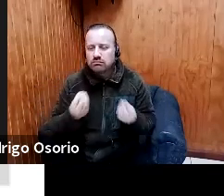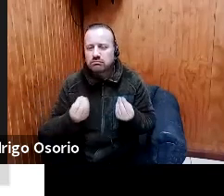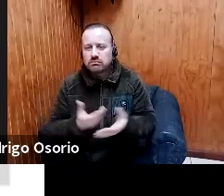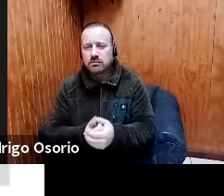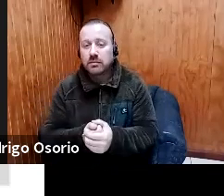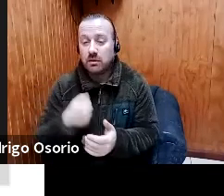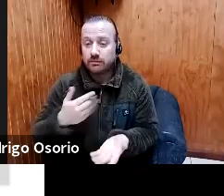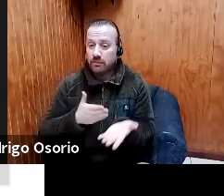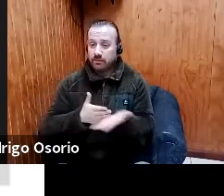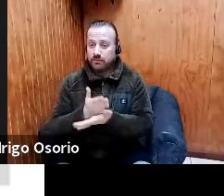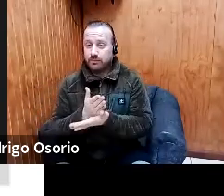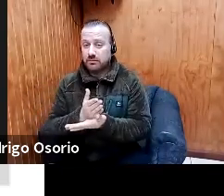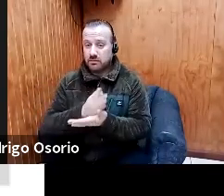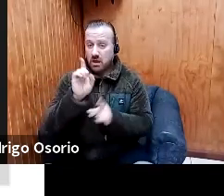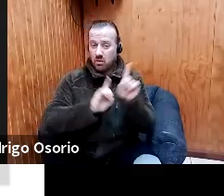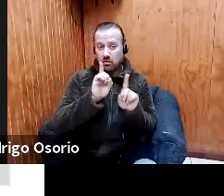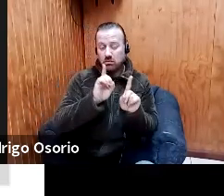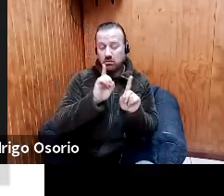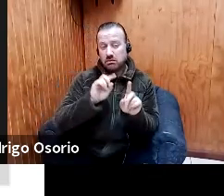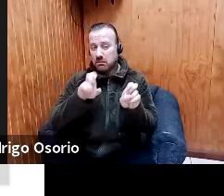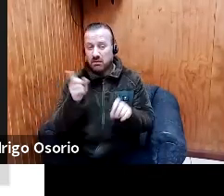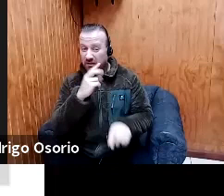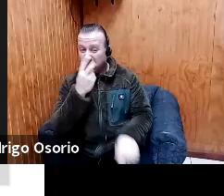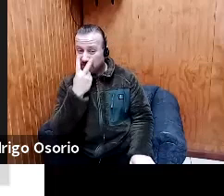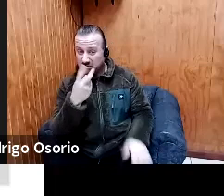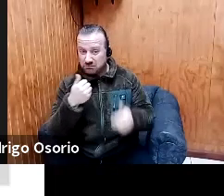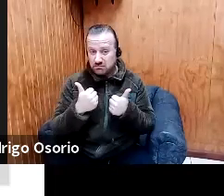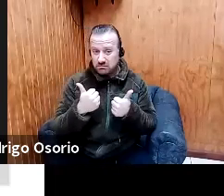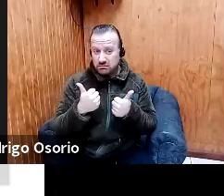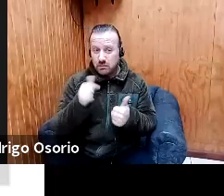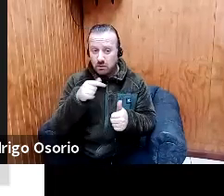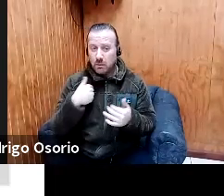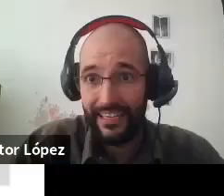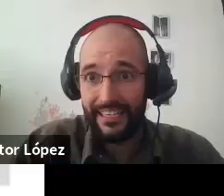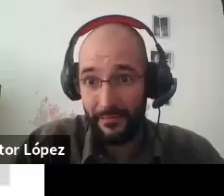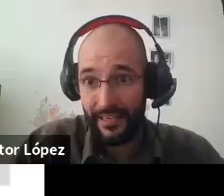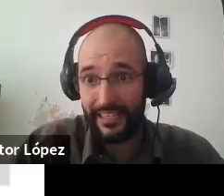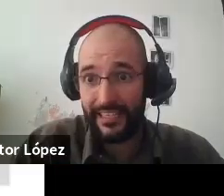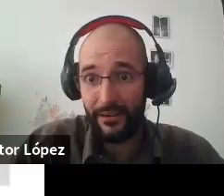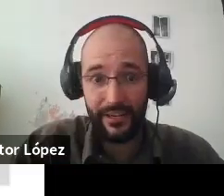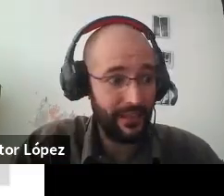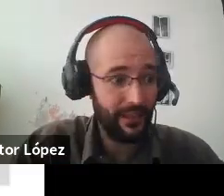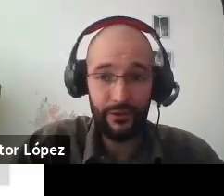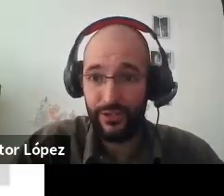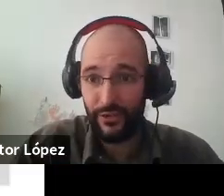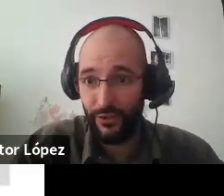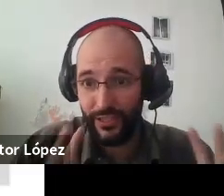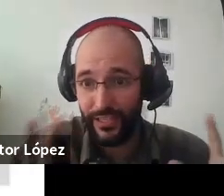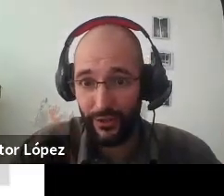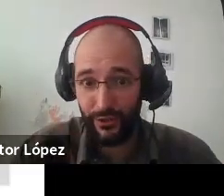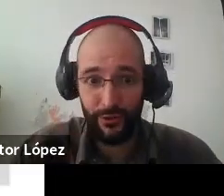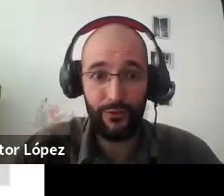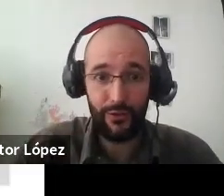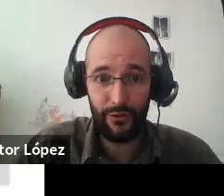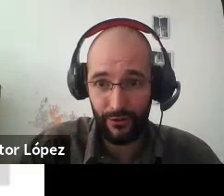Empiezo. Si hay alguna cuestión de que no se esté viendo correctamente, espero que ya me lo harán saber desde la organización. Si no,